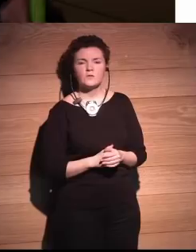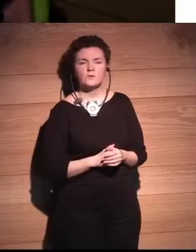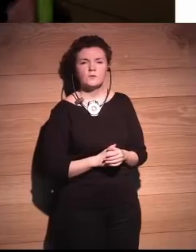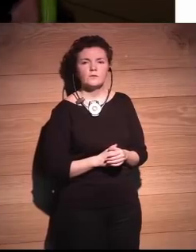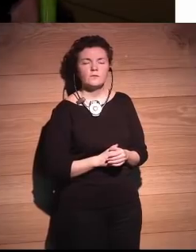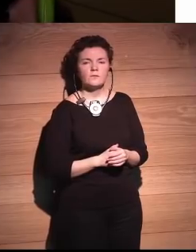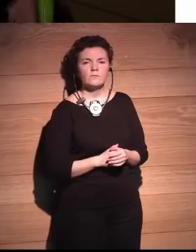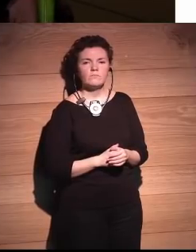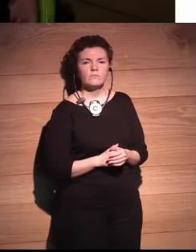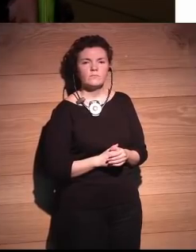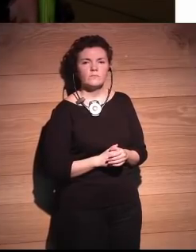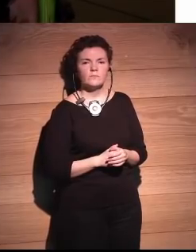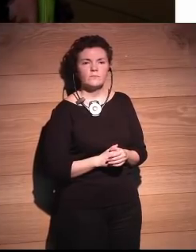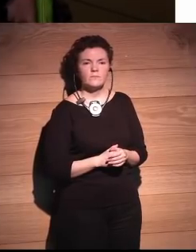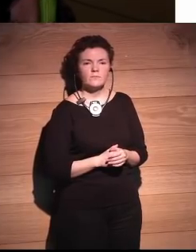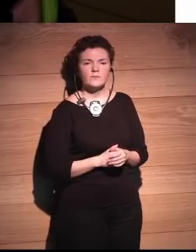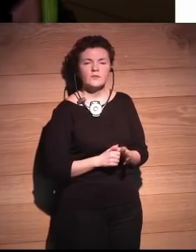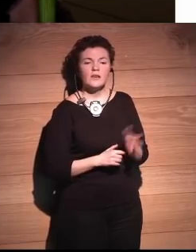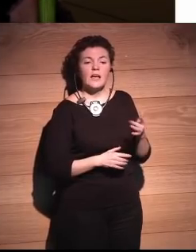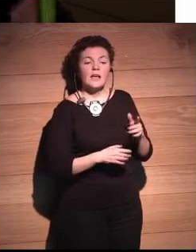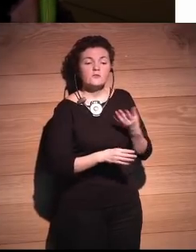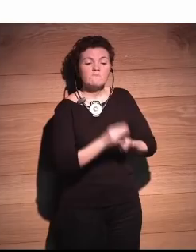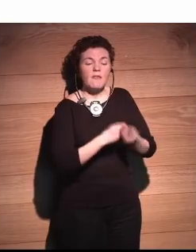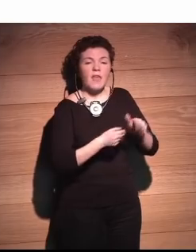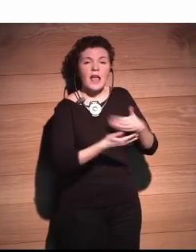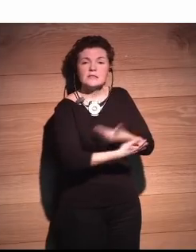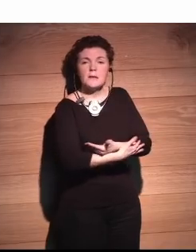más allá del estadio de bebé. Y siguiente